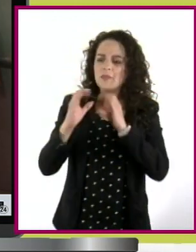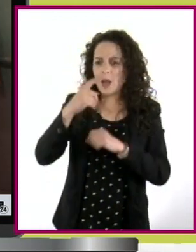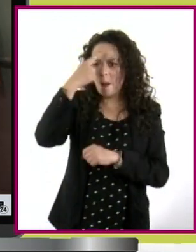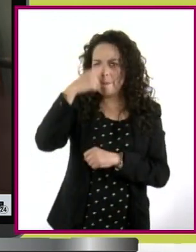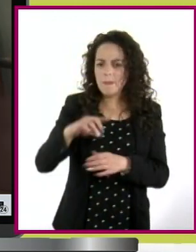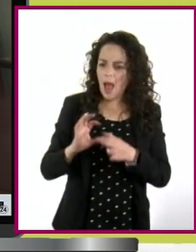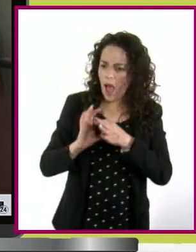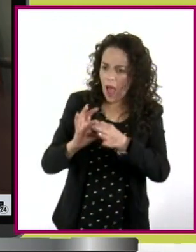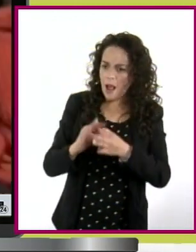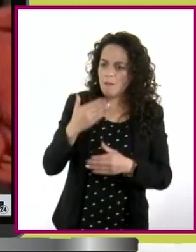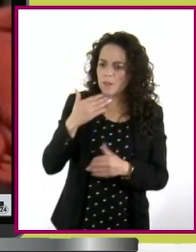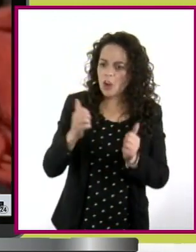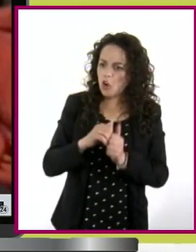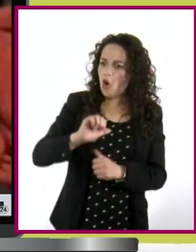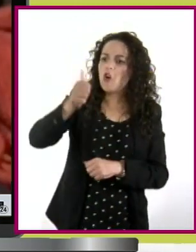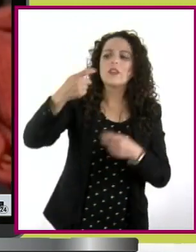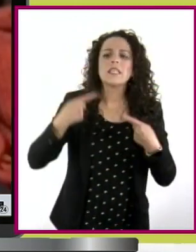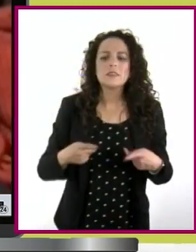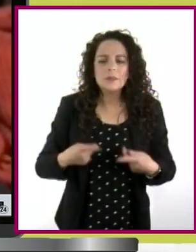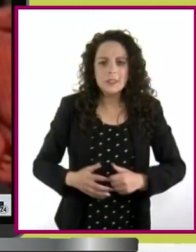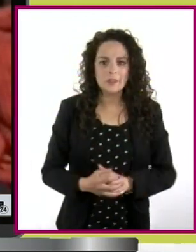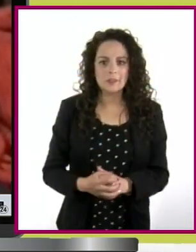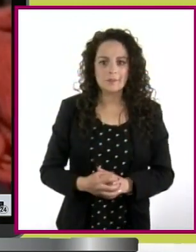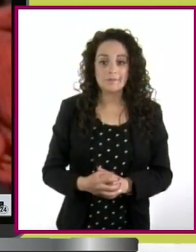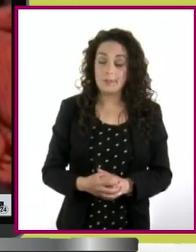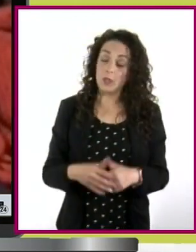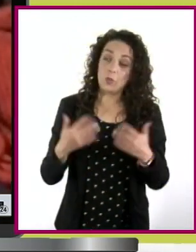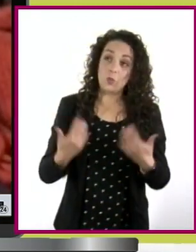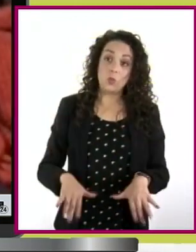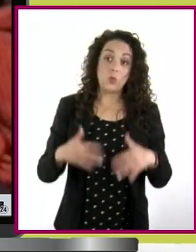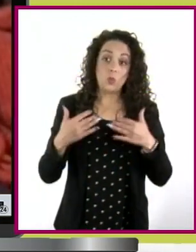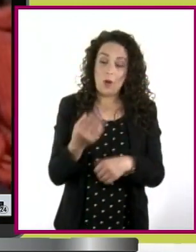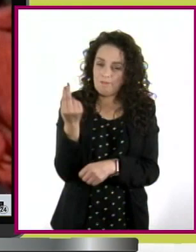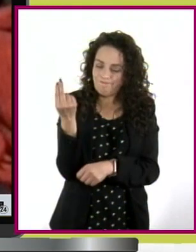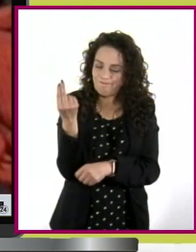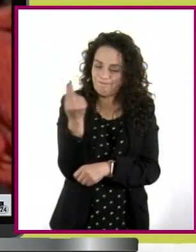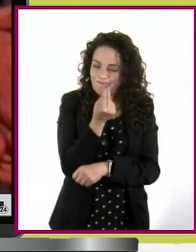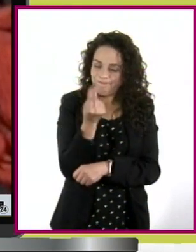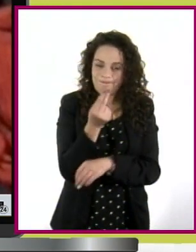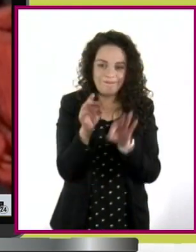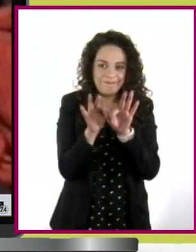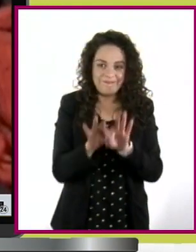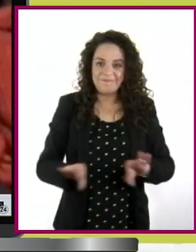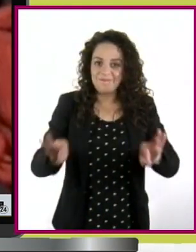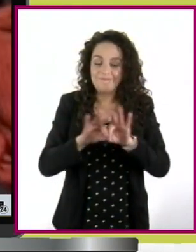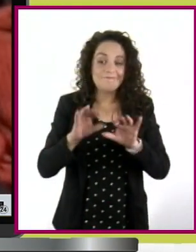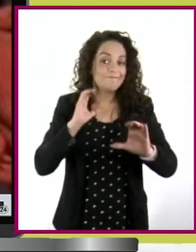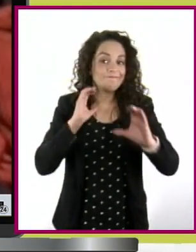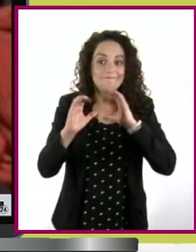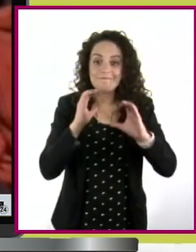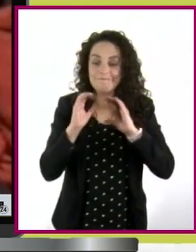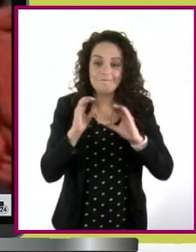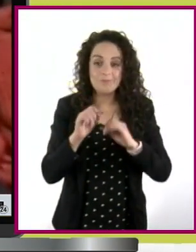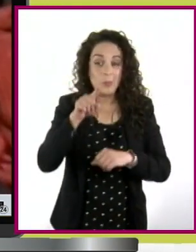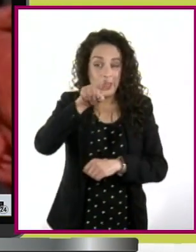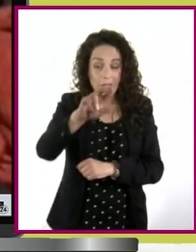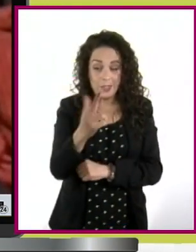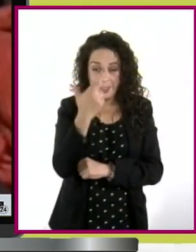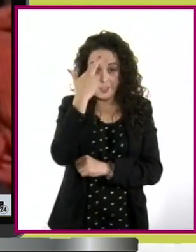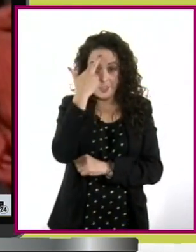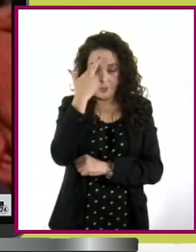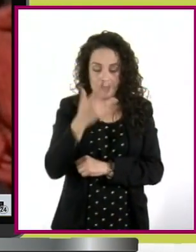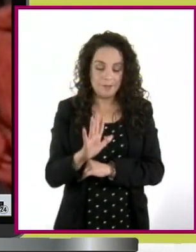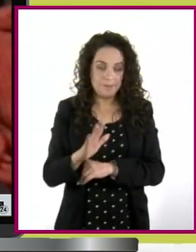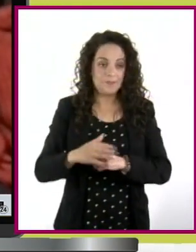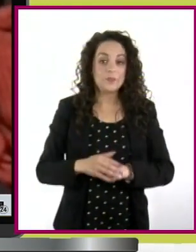relaciones interpersonales? La comunicación es imprescindible. En primera instancia, recuerda que si tienes claridad en